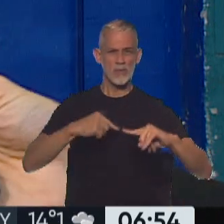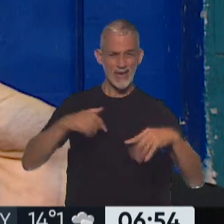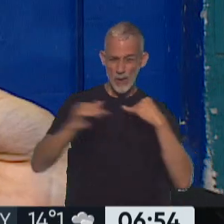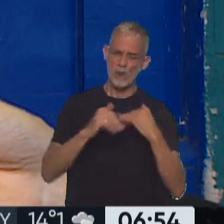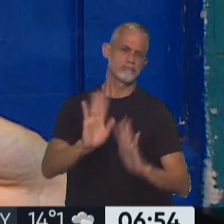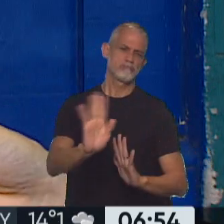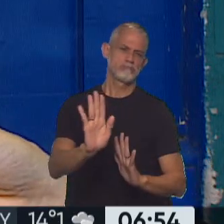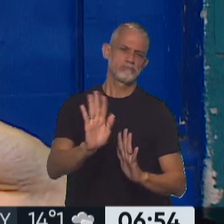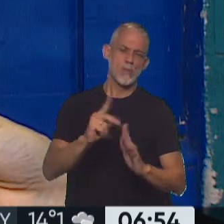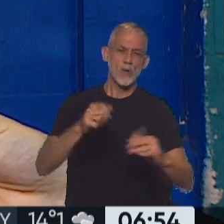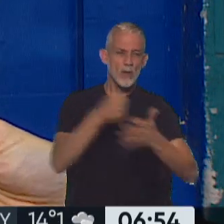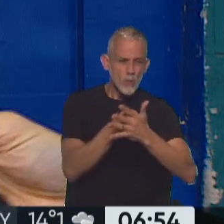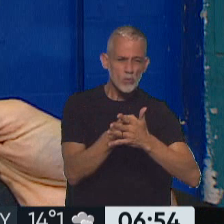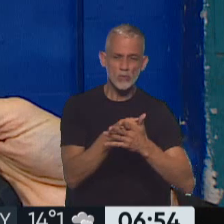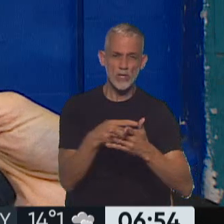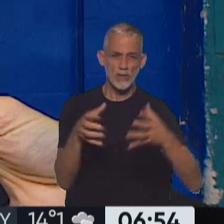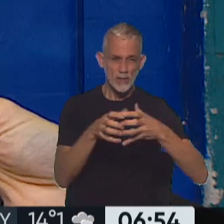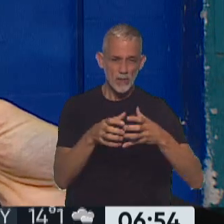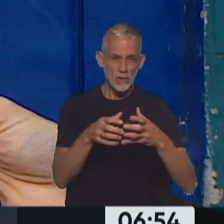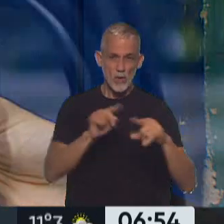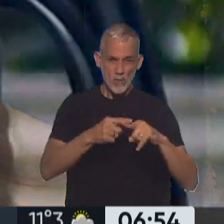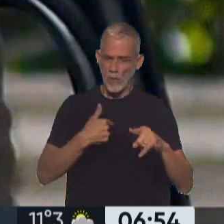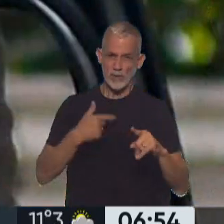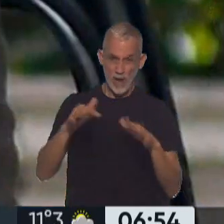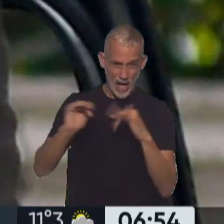aún de la militancia de nuestro espacio político.